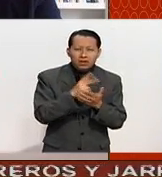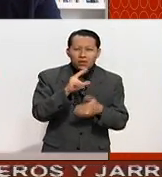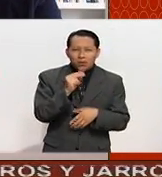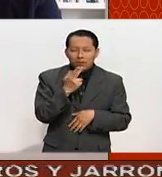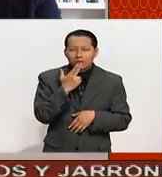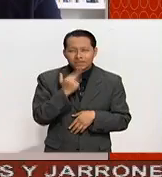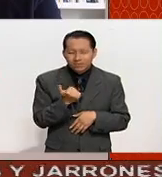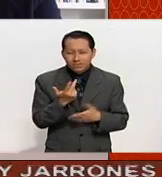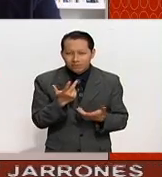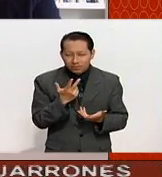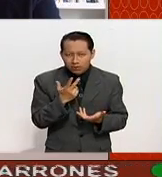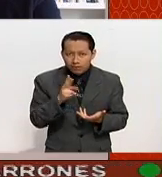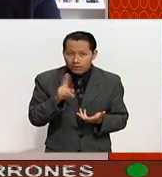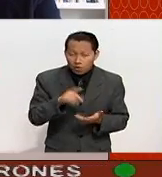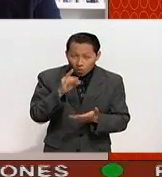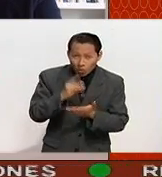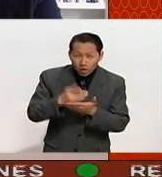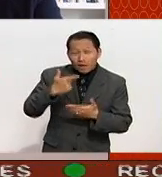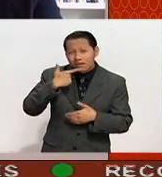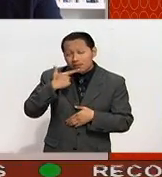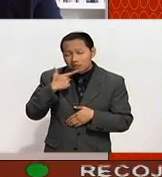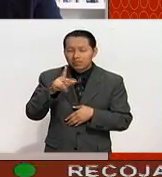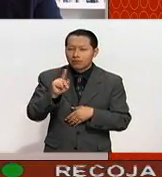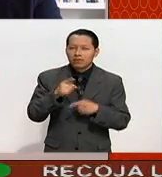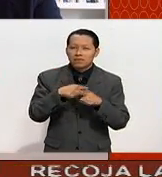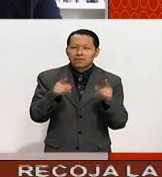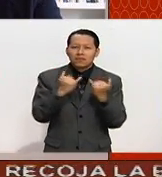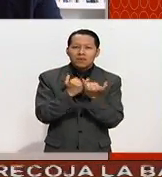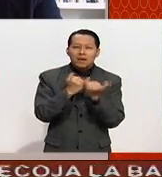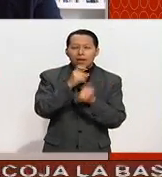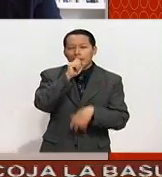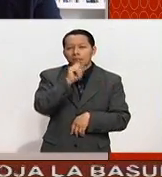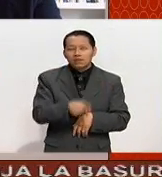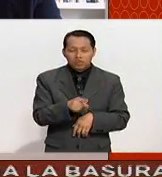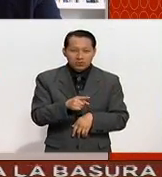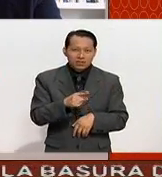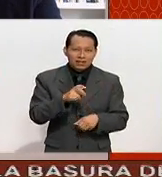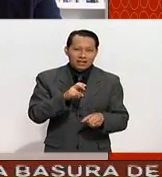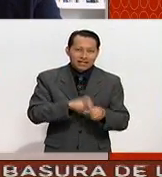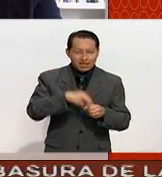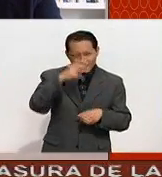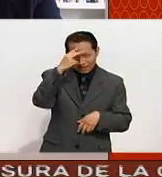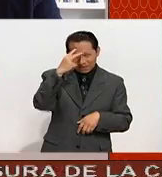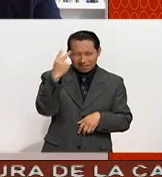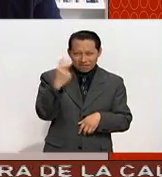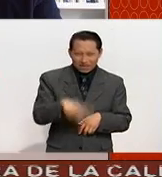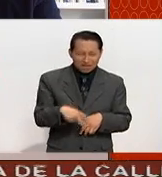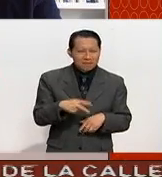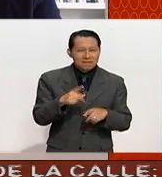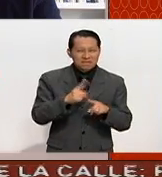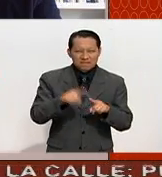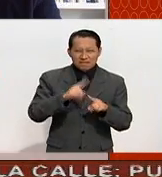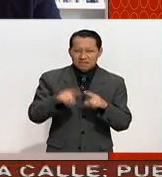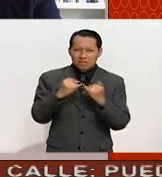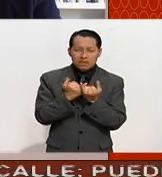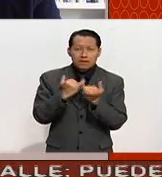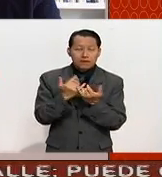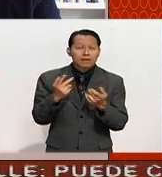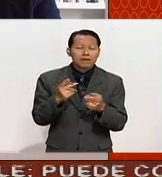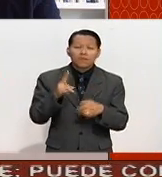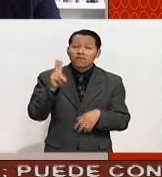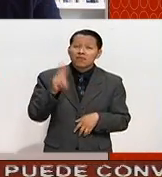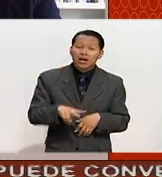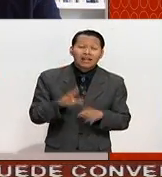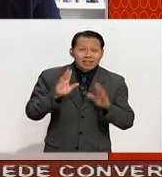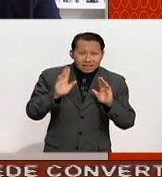no solamente allá en la Gran Bretaña, ya lo vimos en la elección del primer ministro, también en México, es decir, todavía no está nada escrito